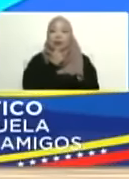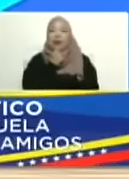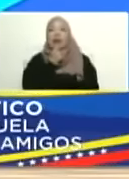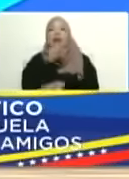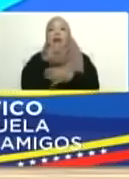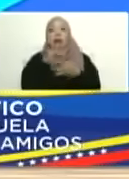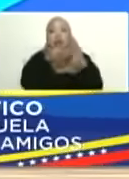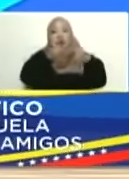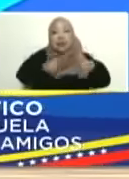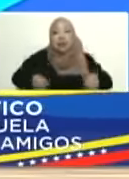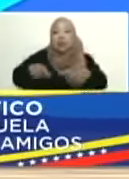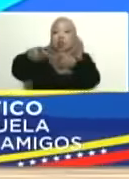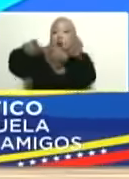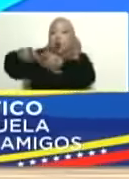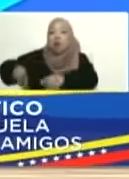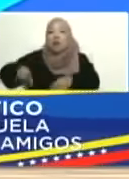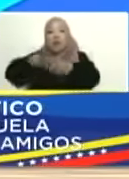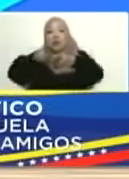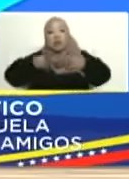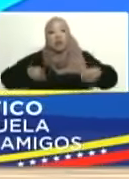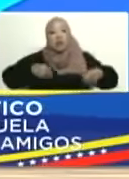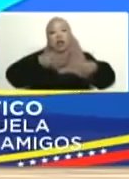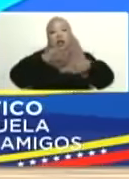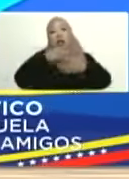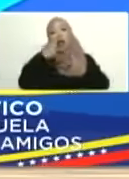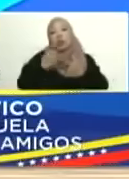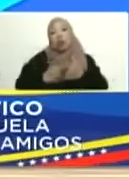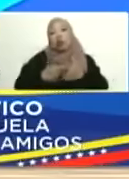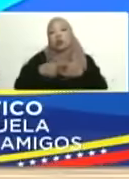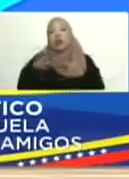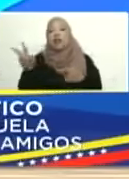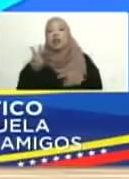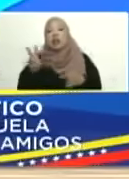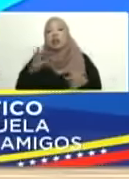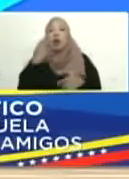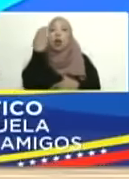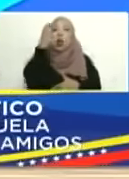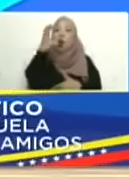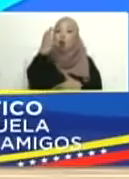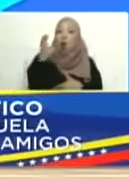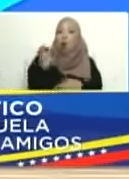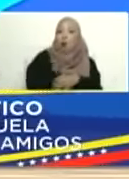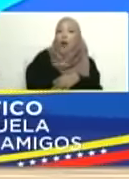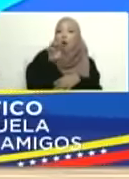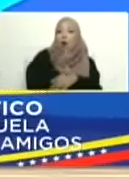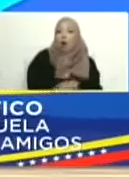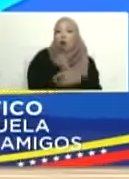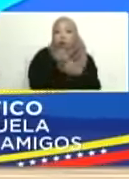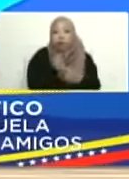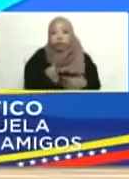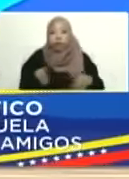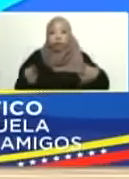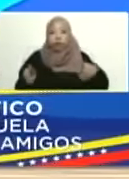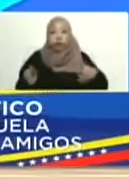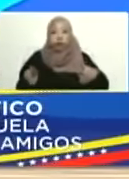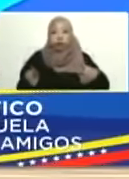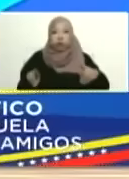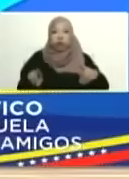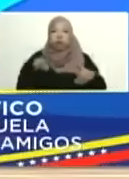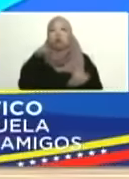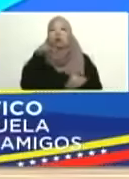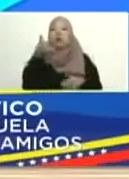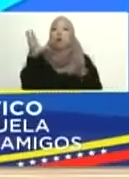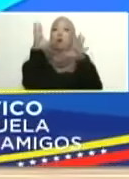parte de Francisco de Paula Santander contra el Libertador en la noche de